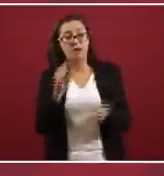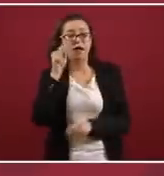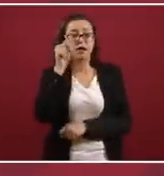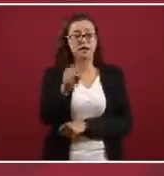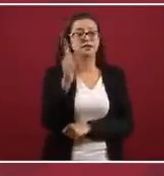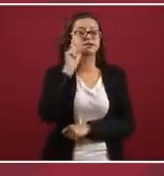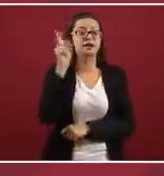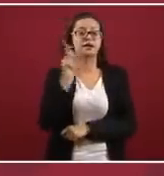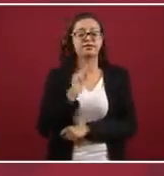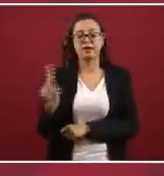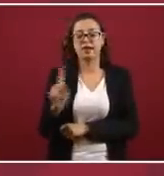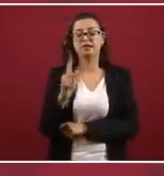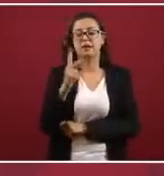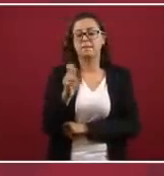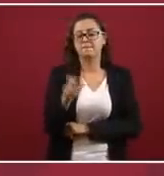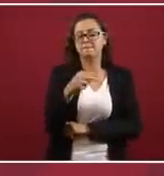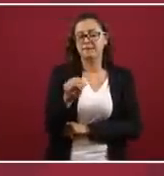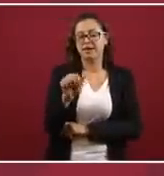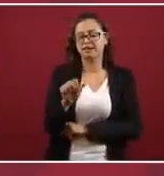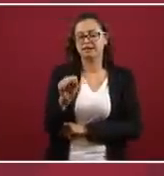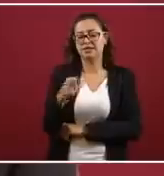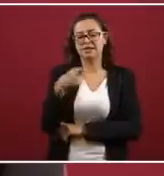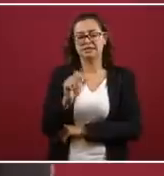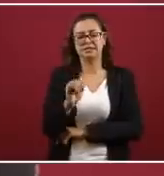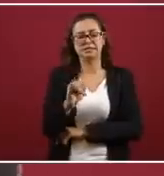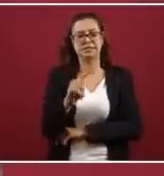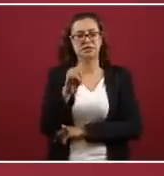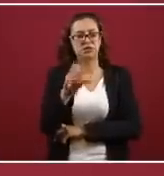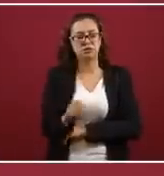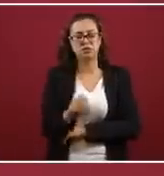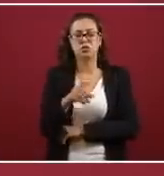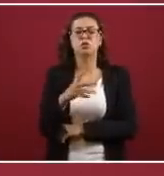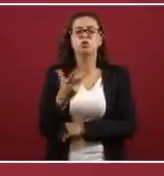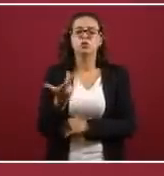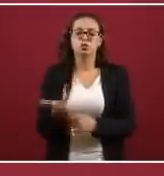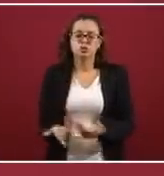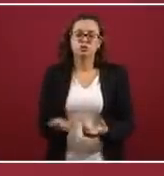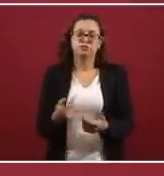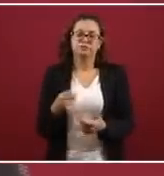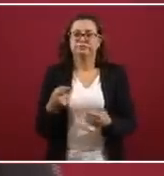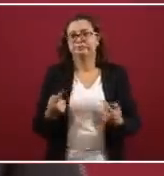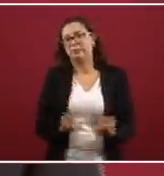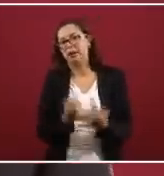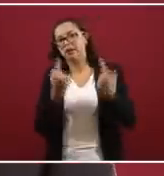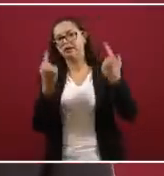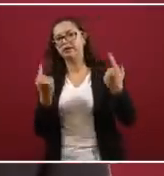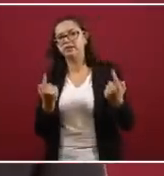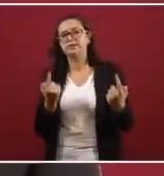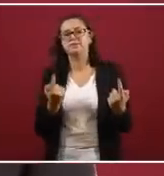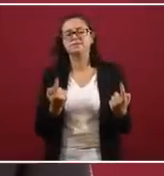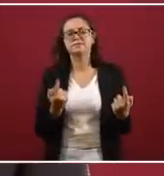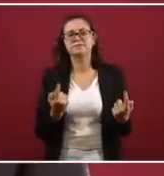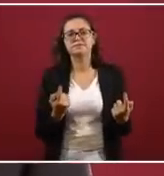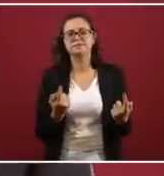en Zacatecas. Es una diferencia que hay